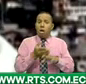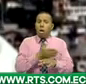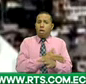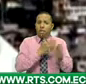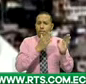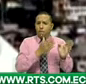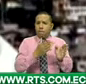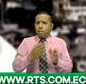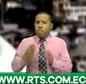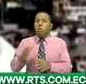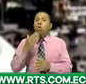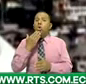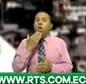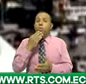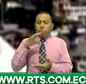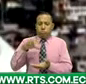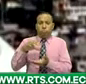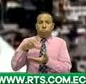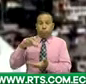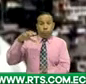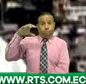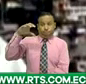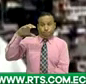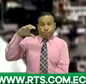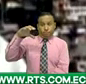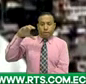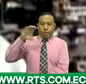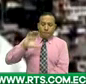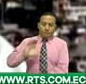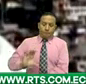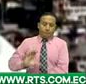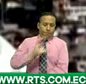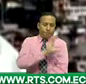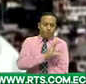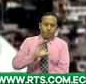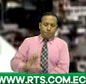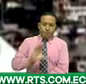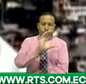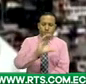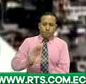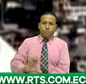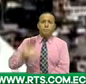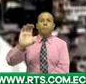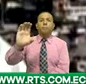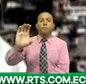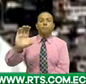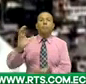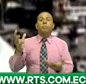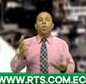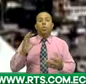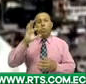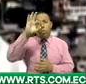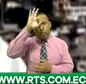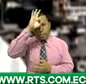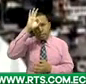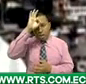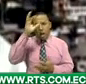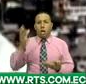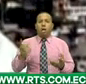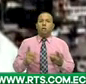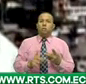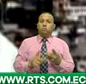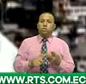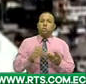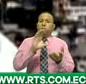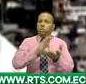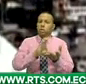justos posible y que la distribución sea lo más equitativa a la mayor cantidad de hospitales y a la mayor cantidad de centros